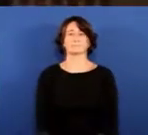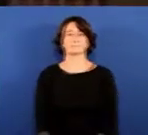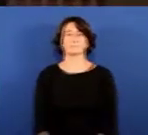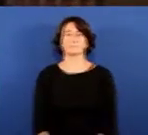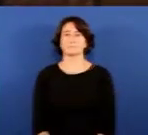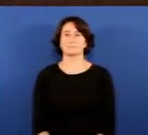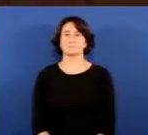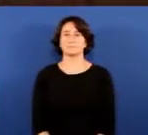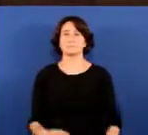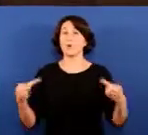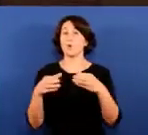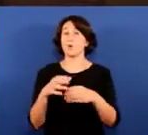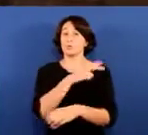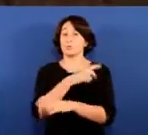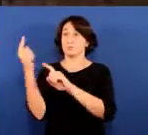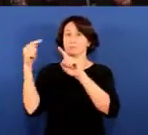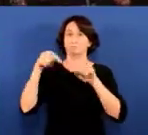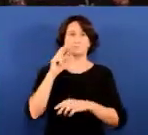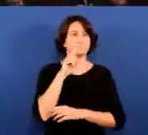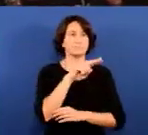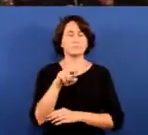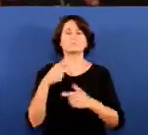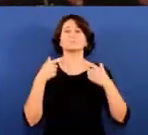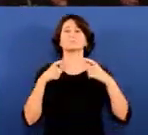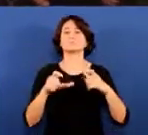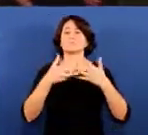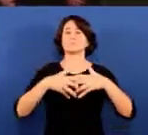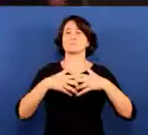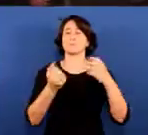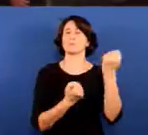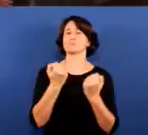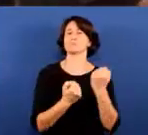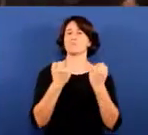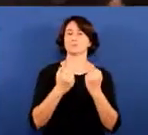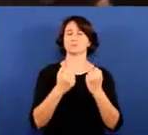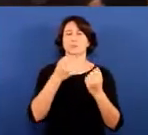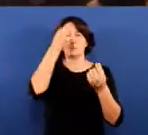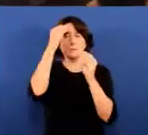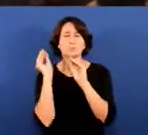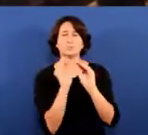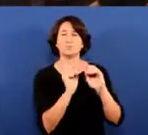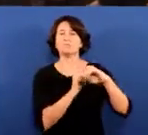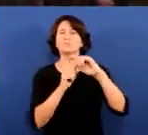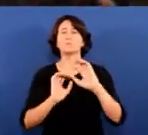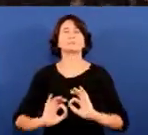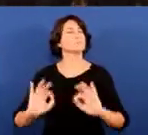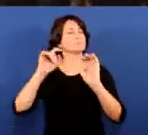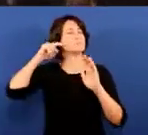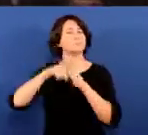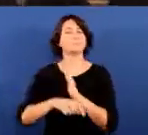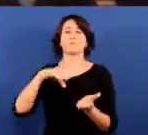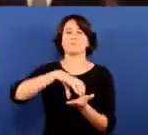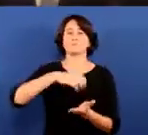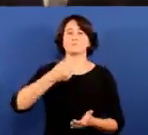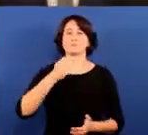los representantes del Ejecutivo luxemburgués han conocido todos los detalles de la industria vasca de automoción y, en especial, la experiencia